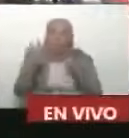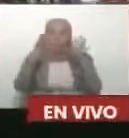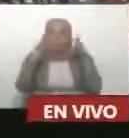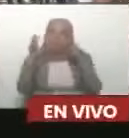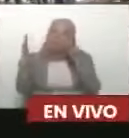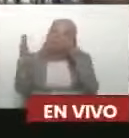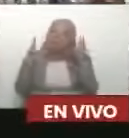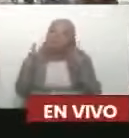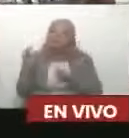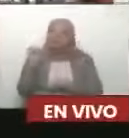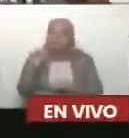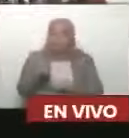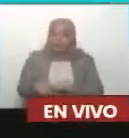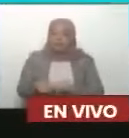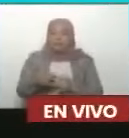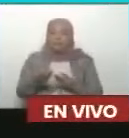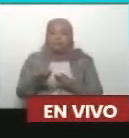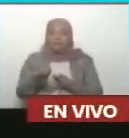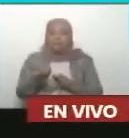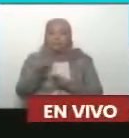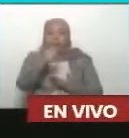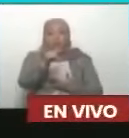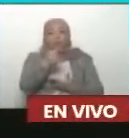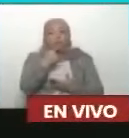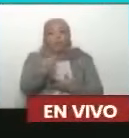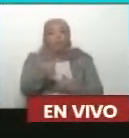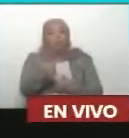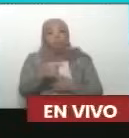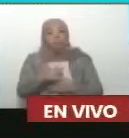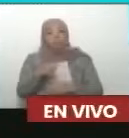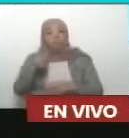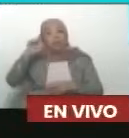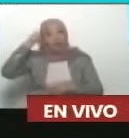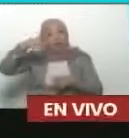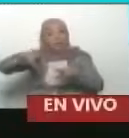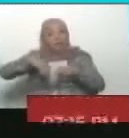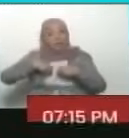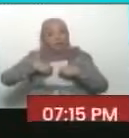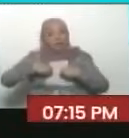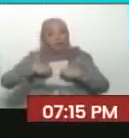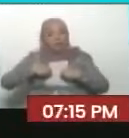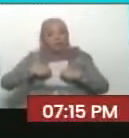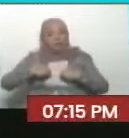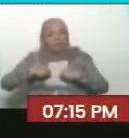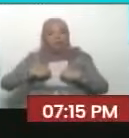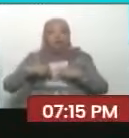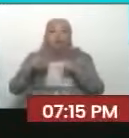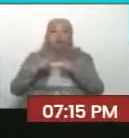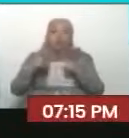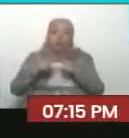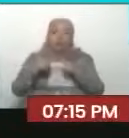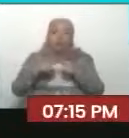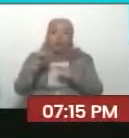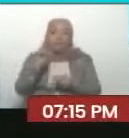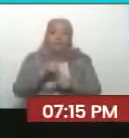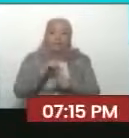Es así, y lo tenemos que decir, reconocer y conocer cada vez